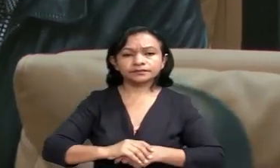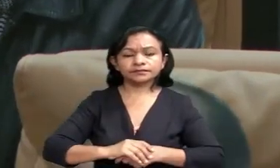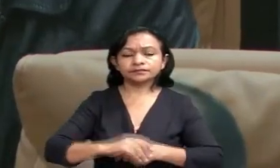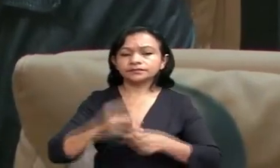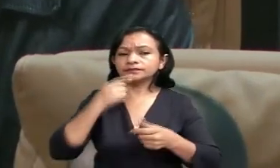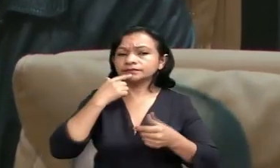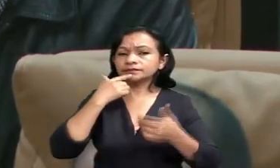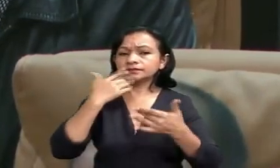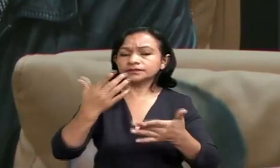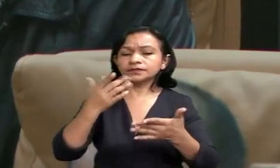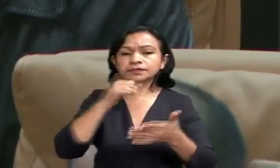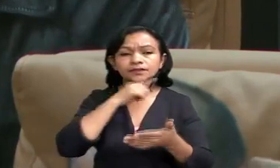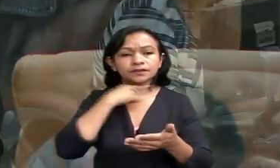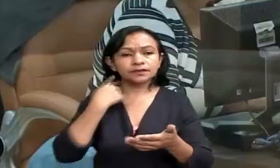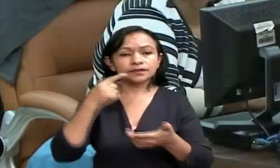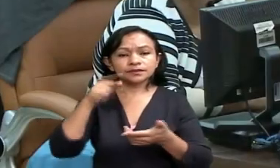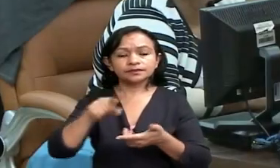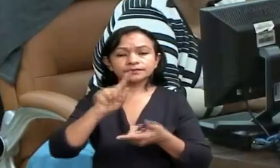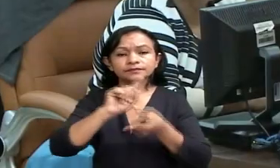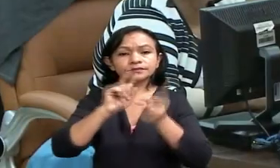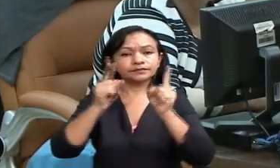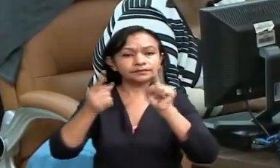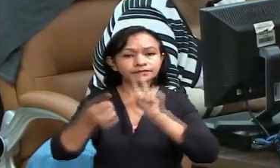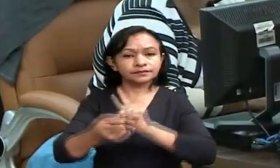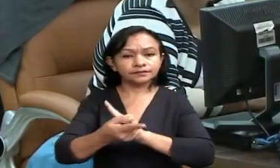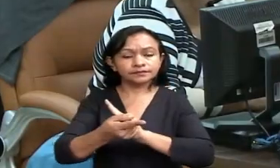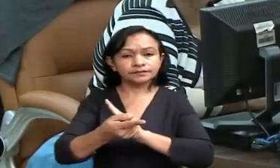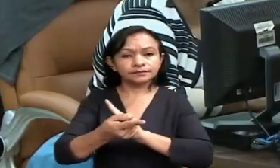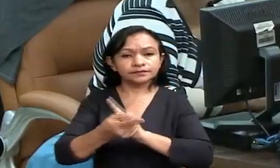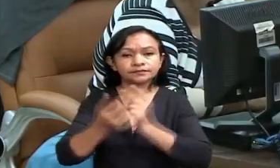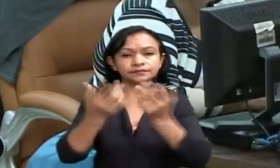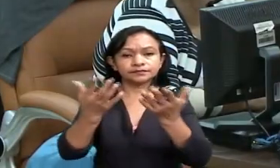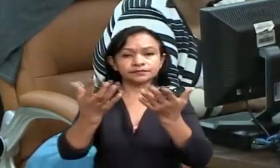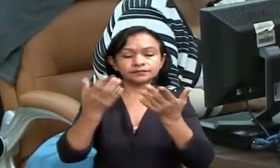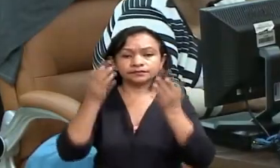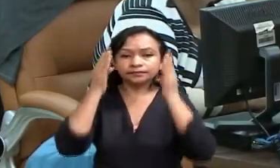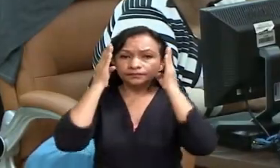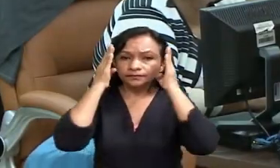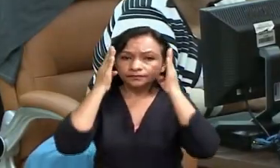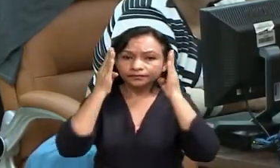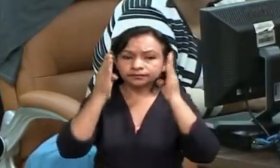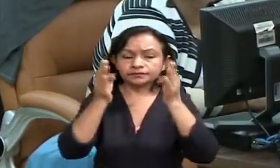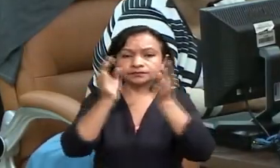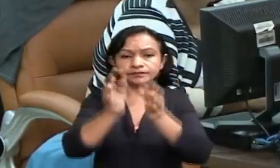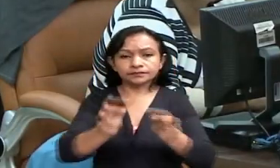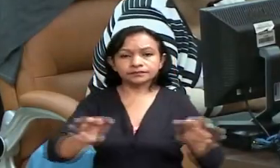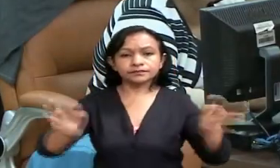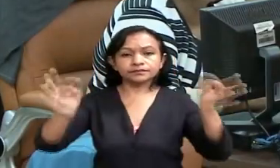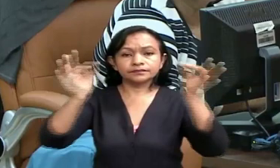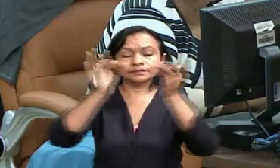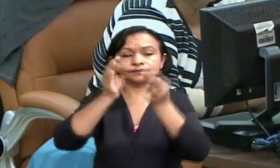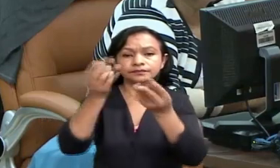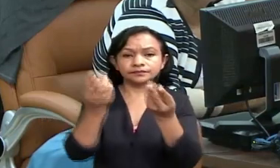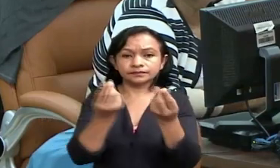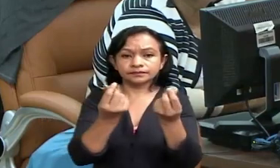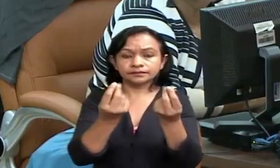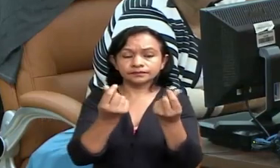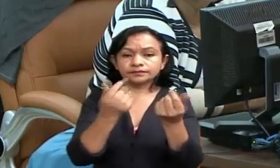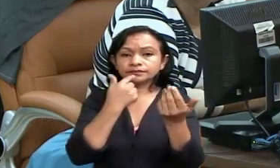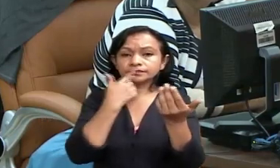Porque efectivamente esta reforma me está pretendiendo dirigir importantes recursos